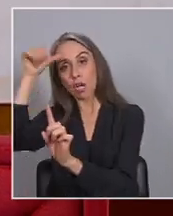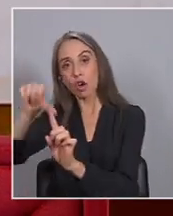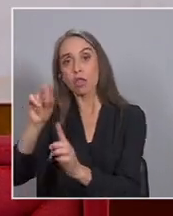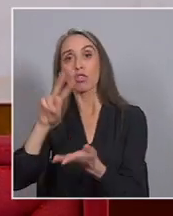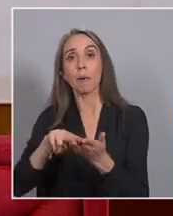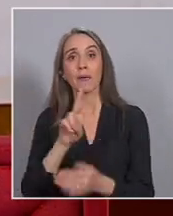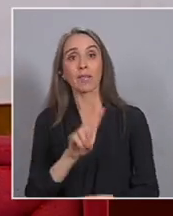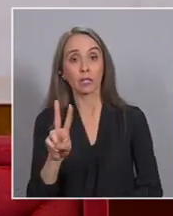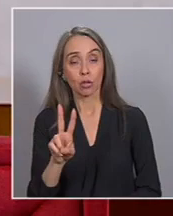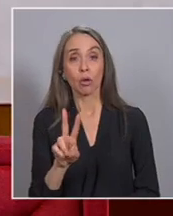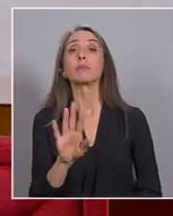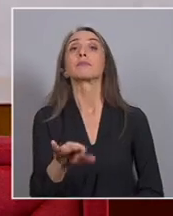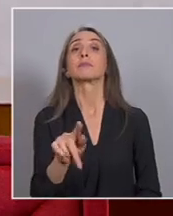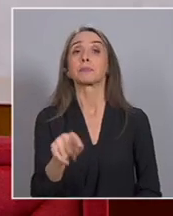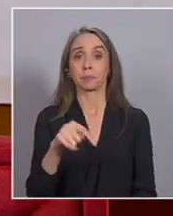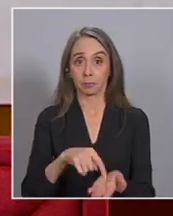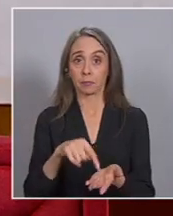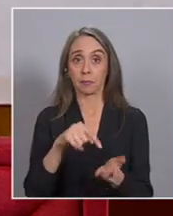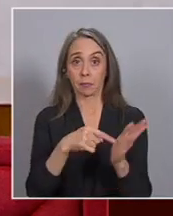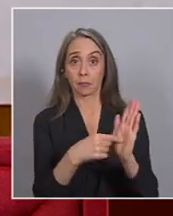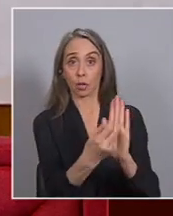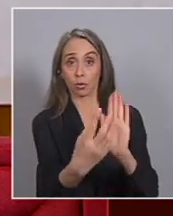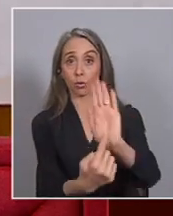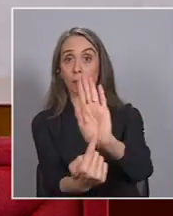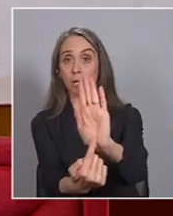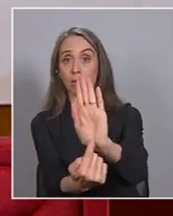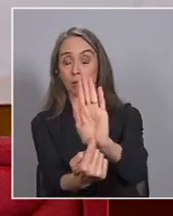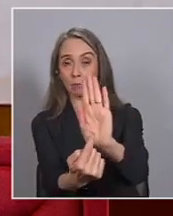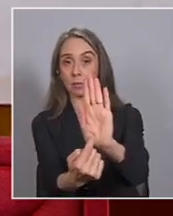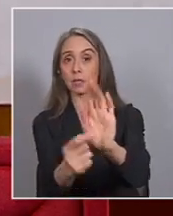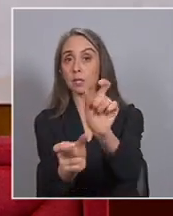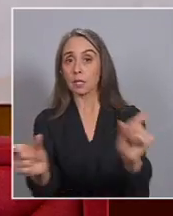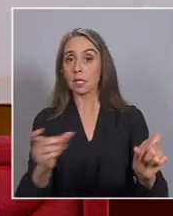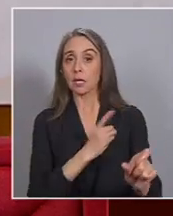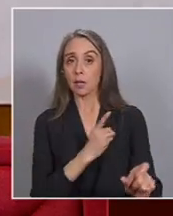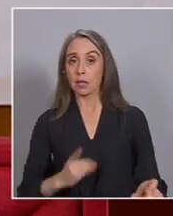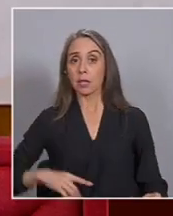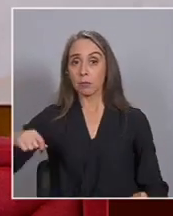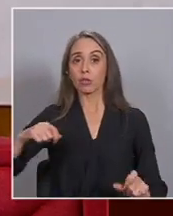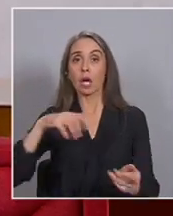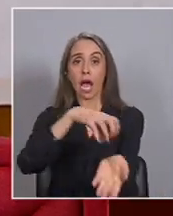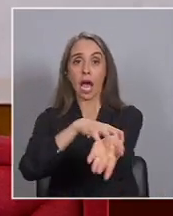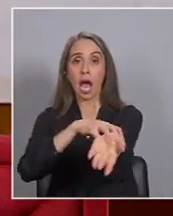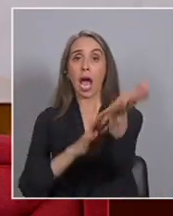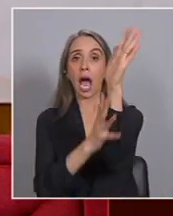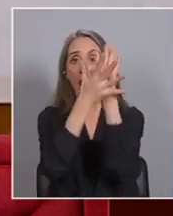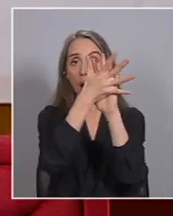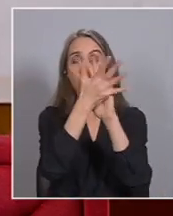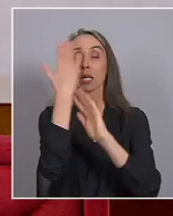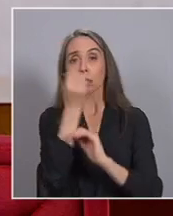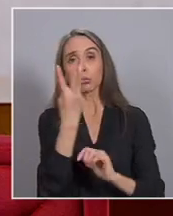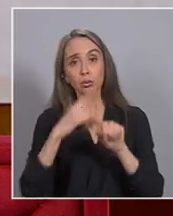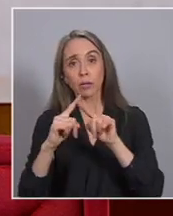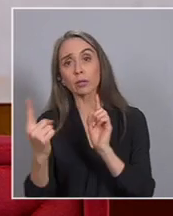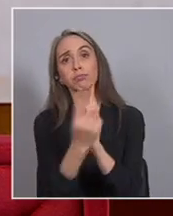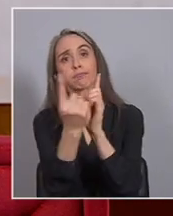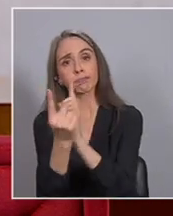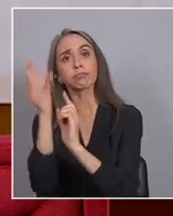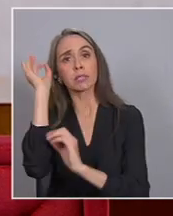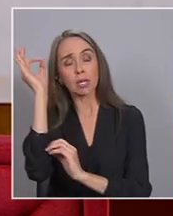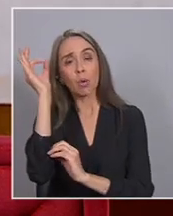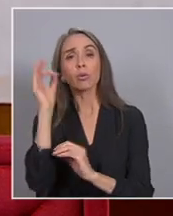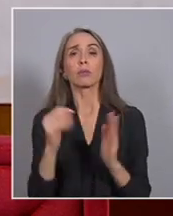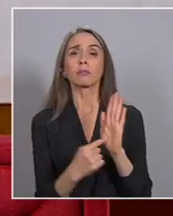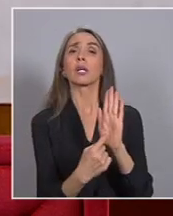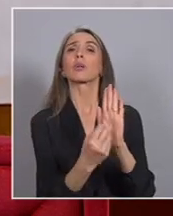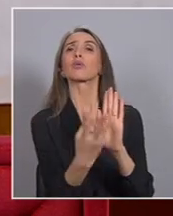2022. Pero cuando se presentan estos números, y acá están los parlamentarios de la Araucanía con los que me he reunido en reiteradas oportunidades,